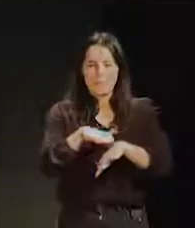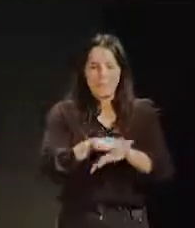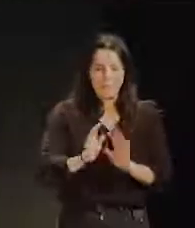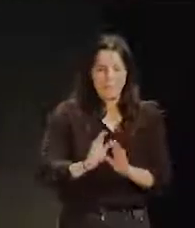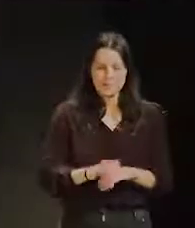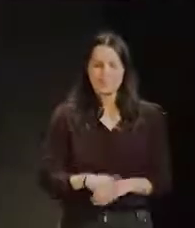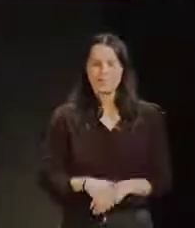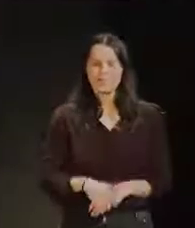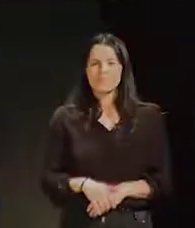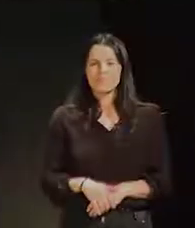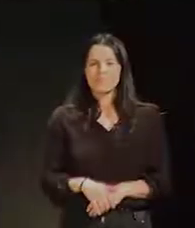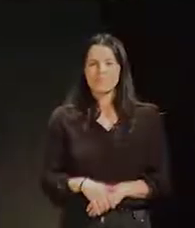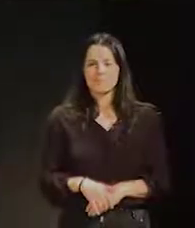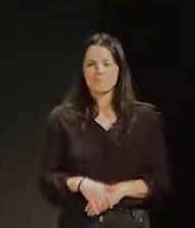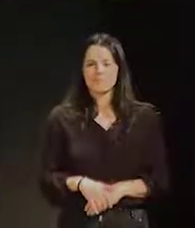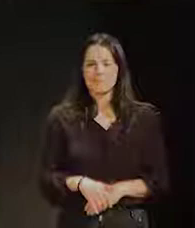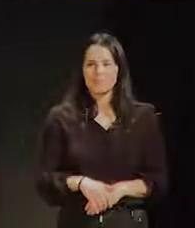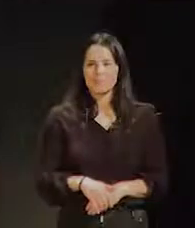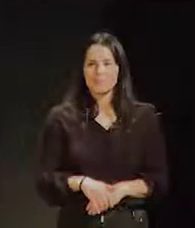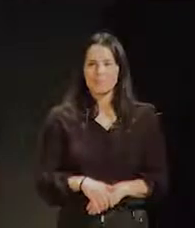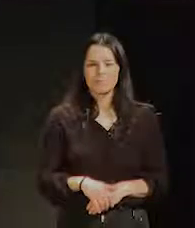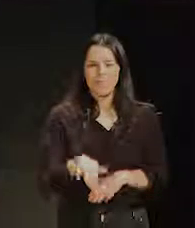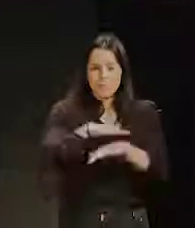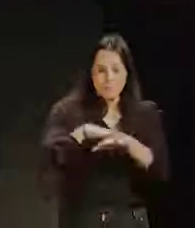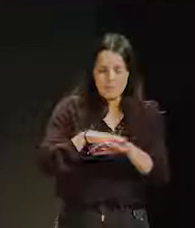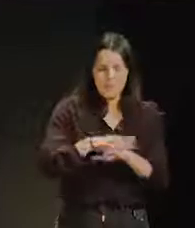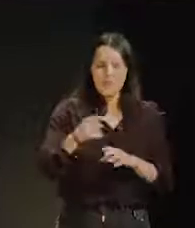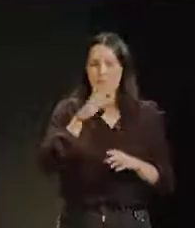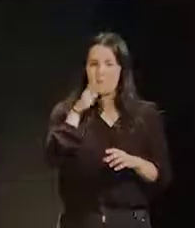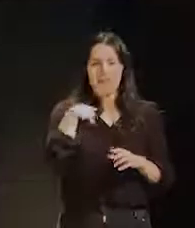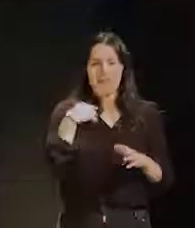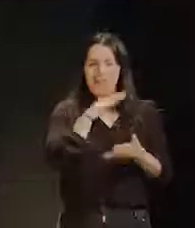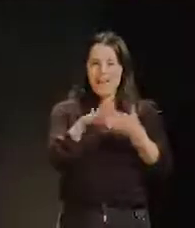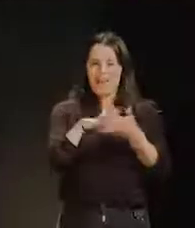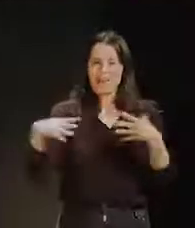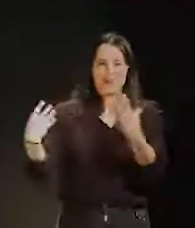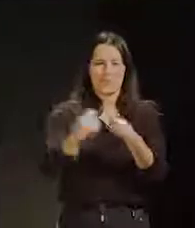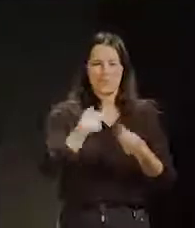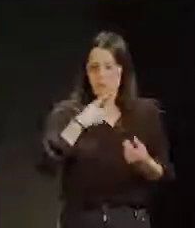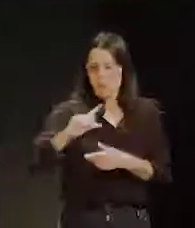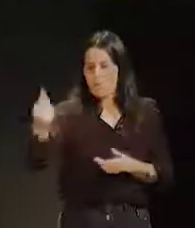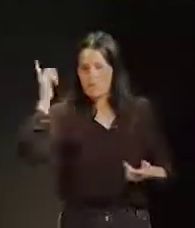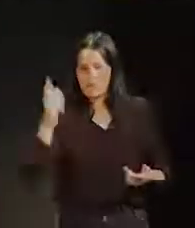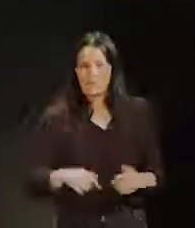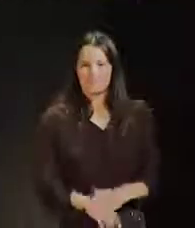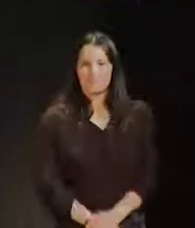Dime tú. Tú dirígeme. No, pero porque si vamos yo a hablar me voy. O porque me voy.